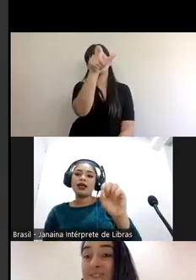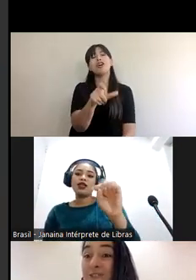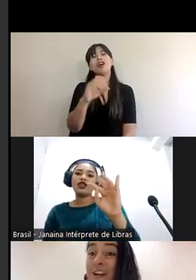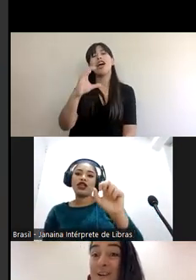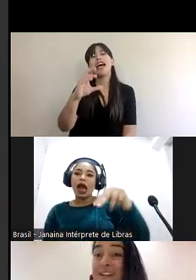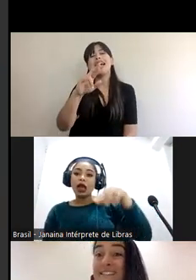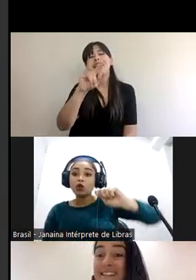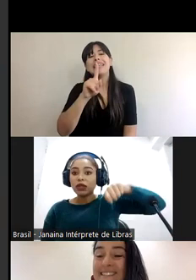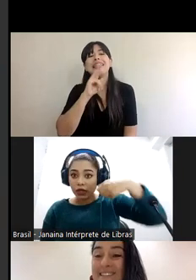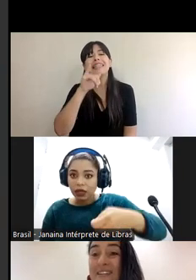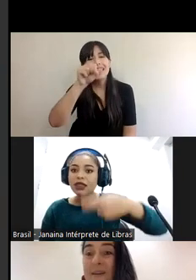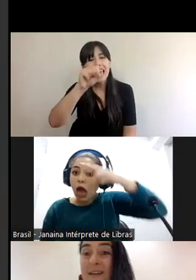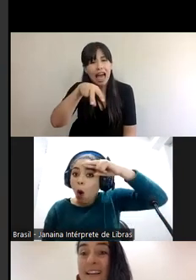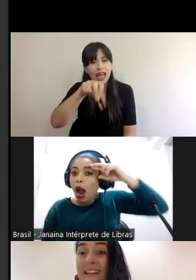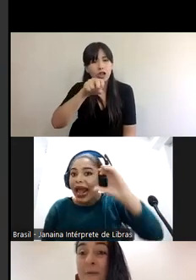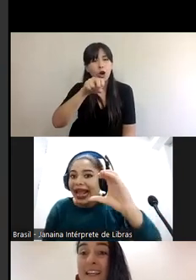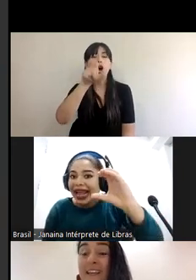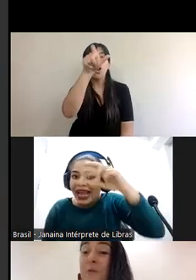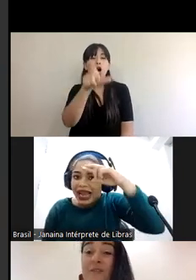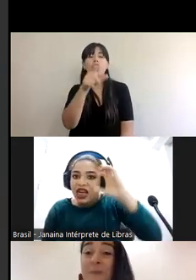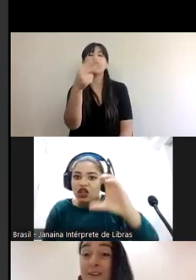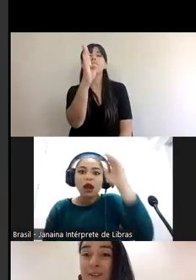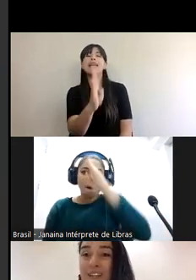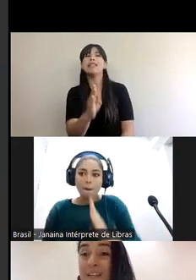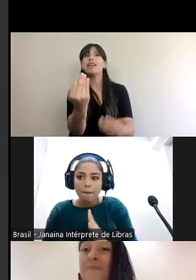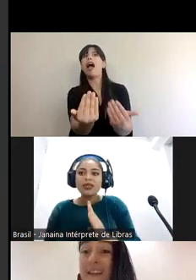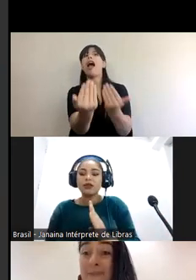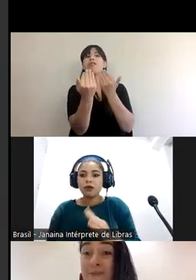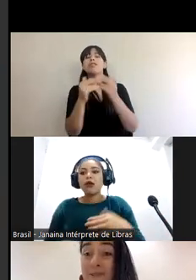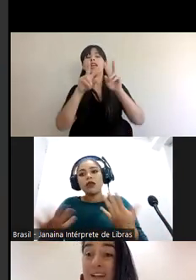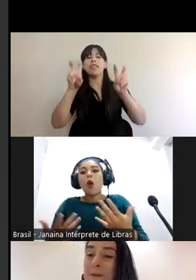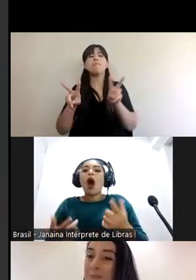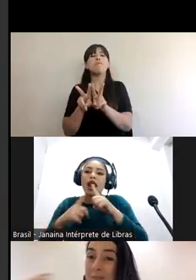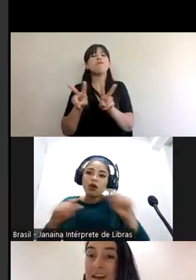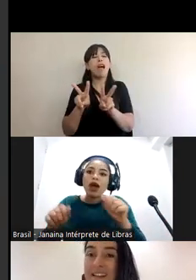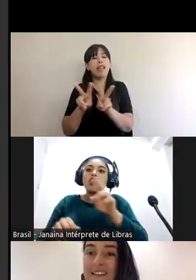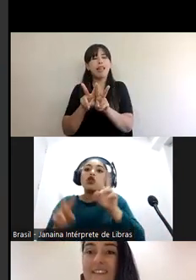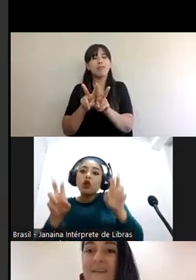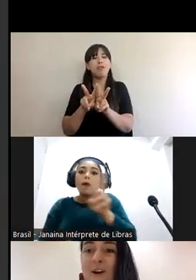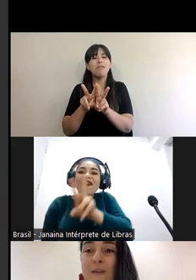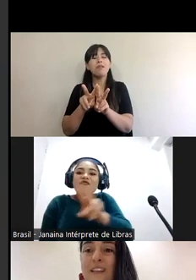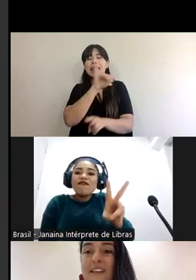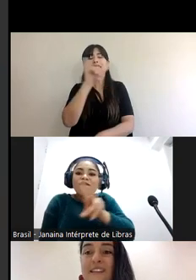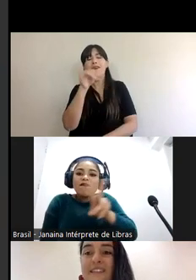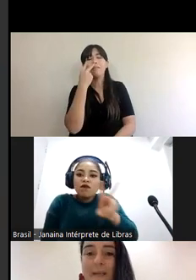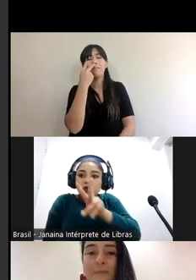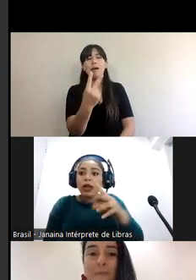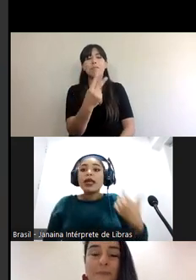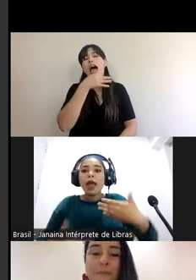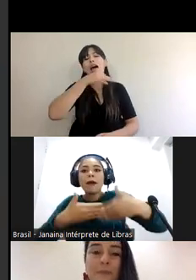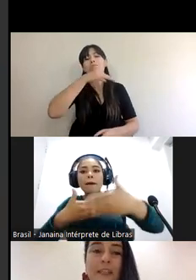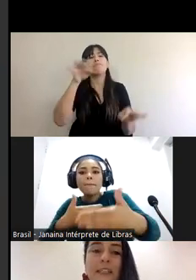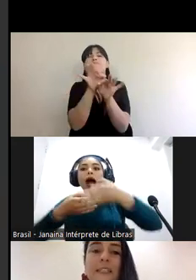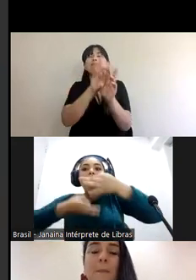traían no solo la lengua de señas, sino que también este lenguaje nuevo para nosotros que se llama vernáculo visual, que más adelante les vamos a comentar de qué se trata.